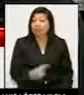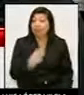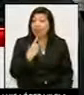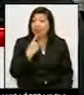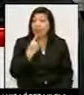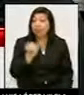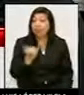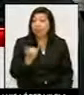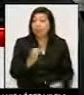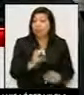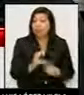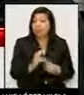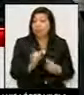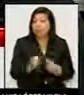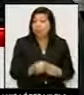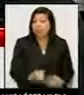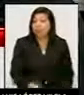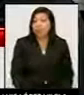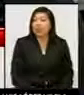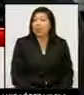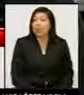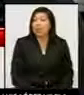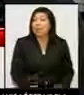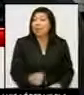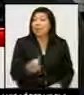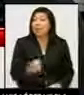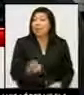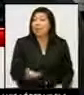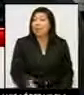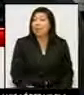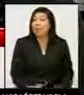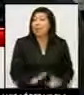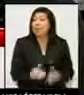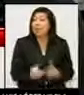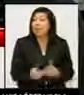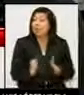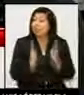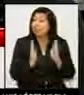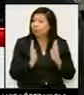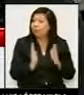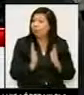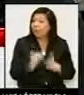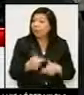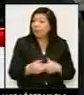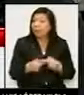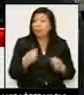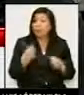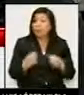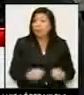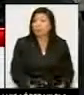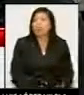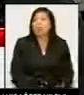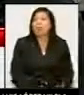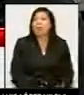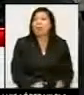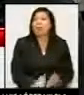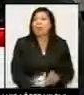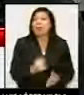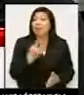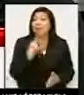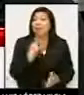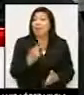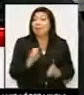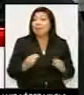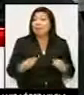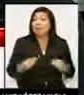y Cultura en el santuario, sino es toda la conceptualización del producto turístico de lo que es